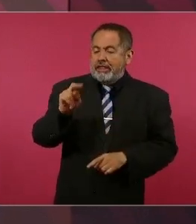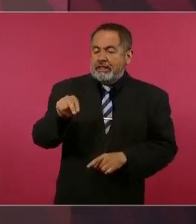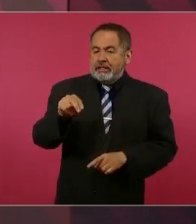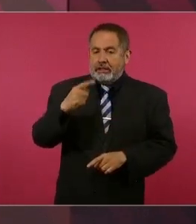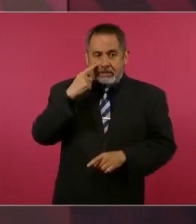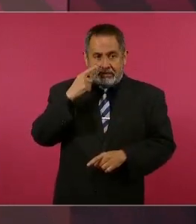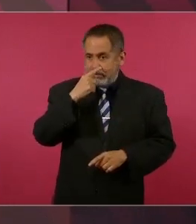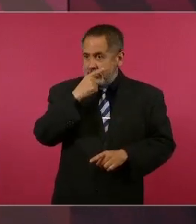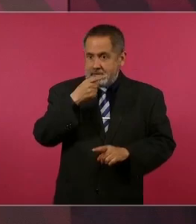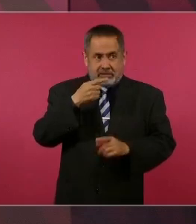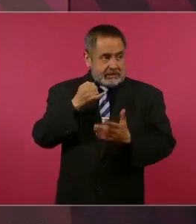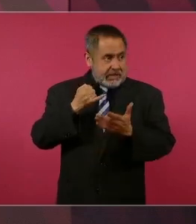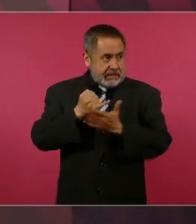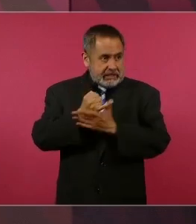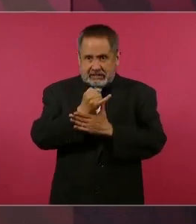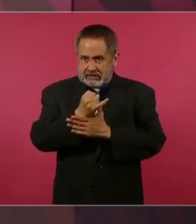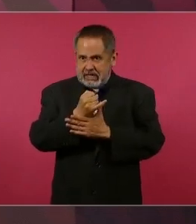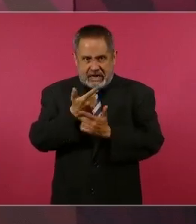democrático.